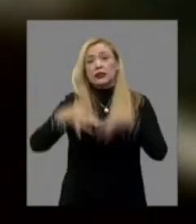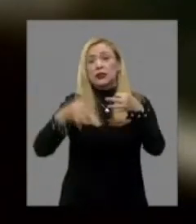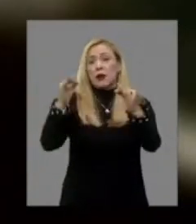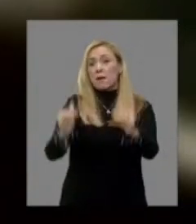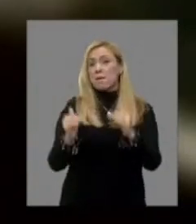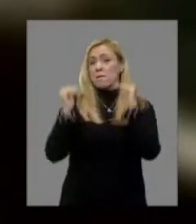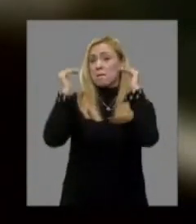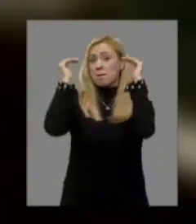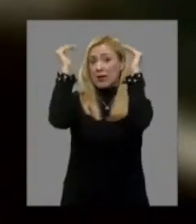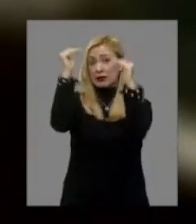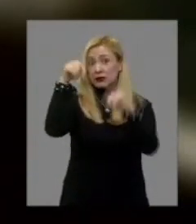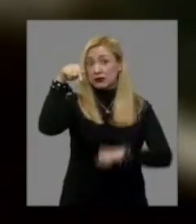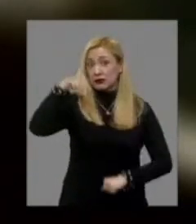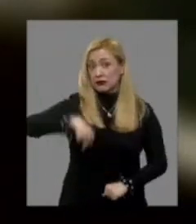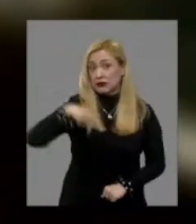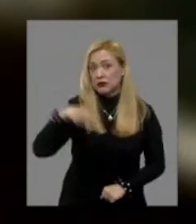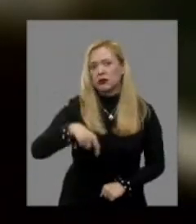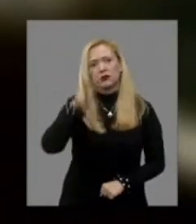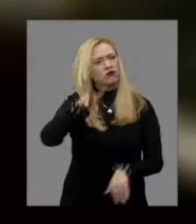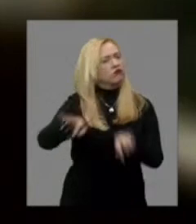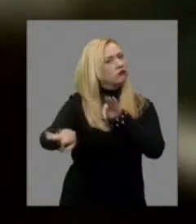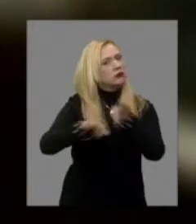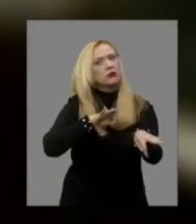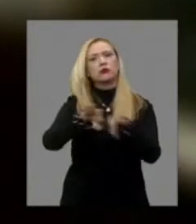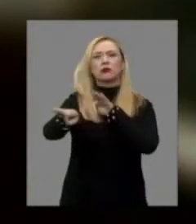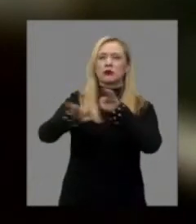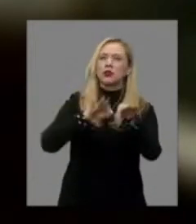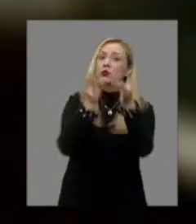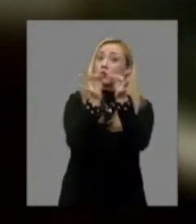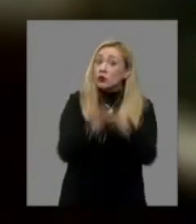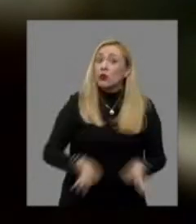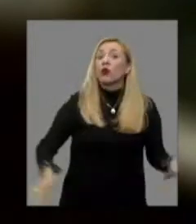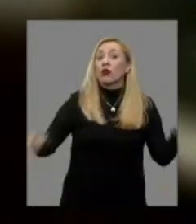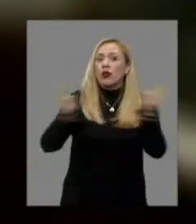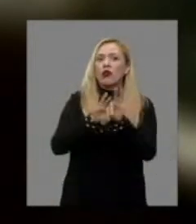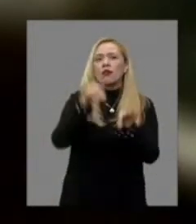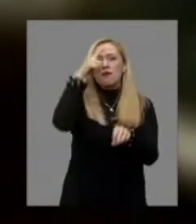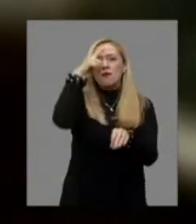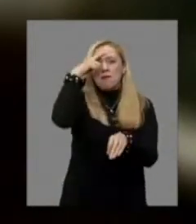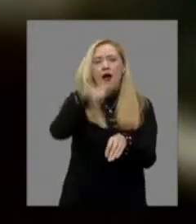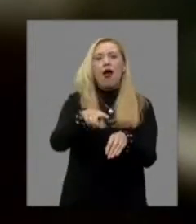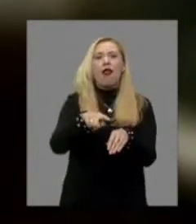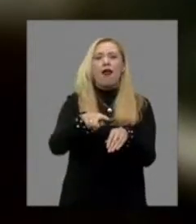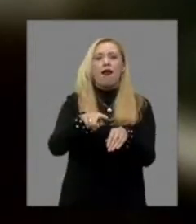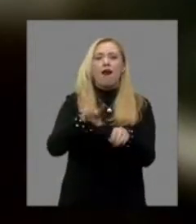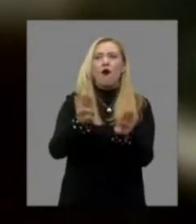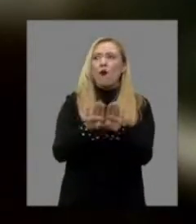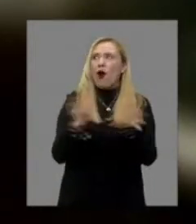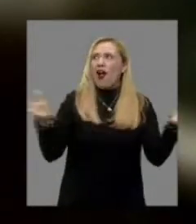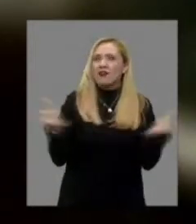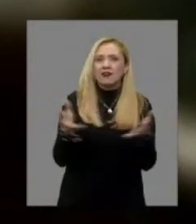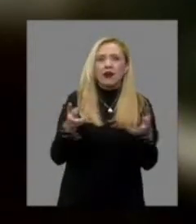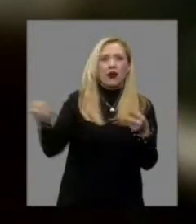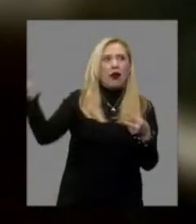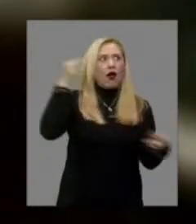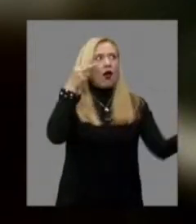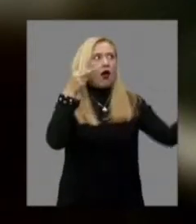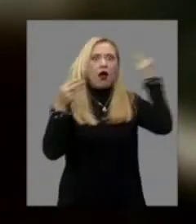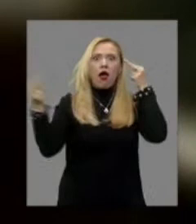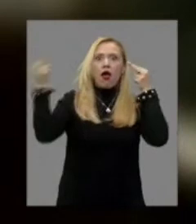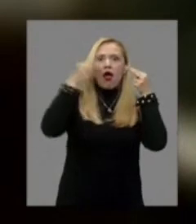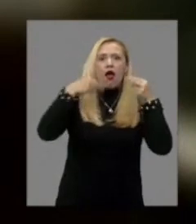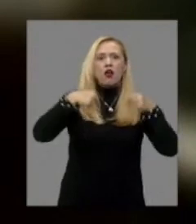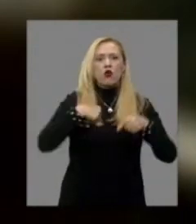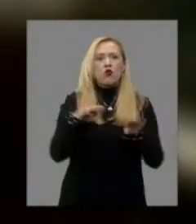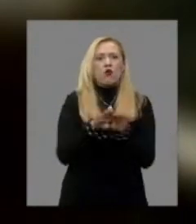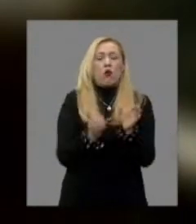Constitucional de nuestro país ha sido importante, abriendo brechas sobre este camino y